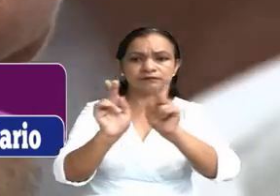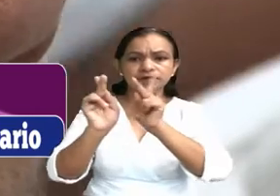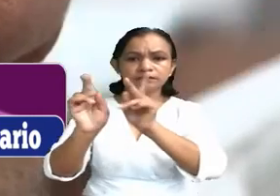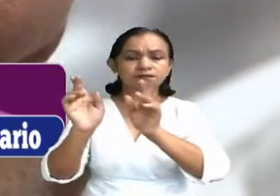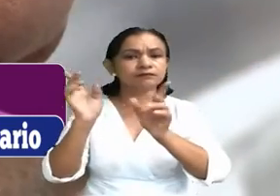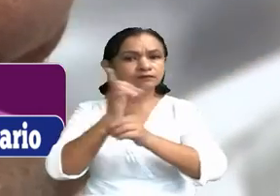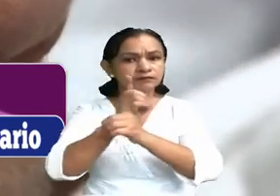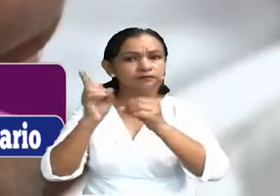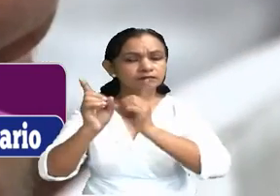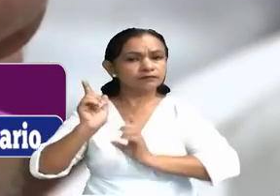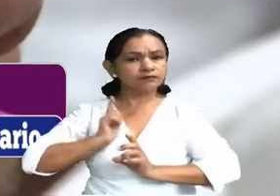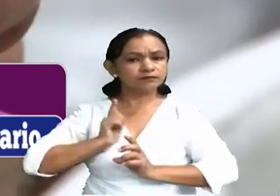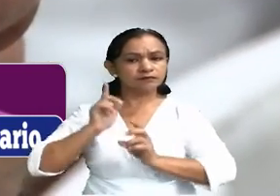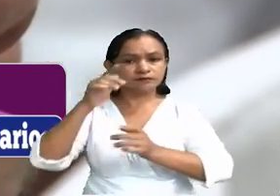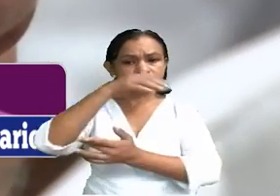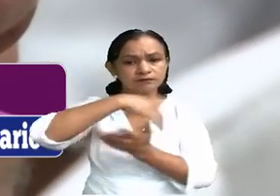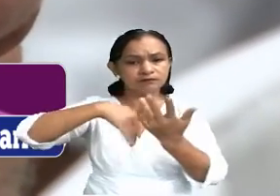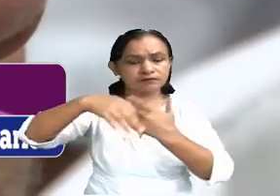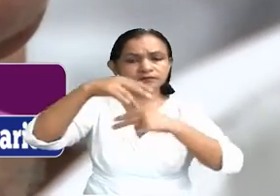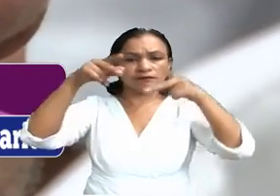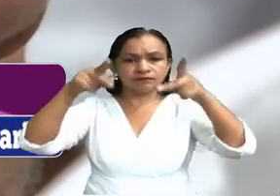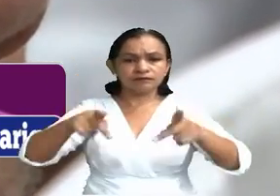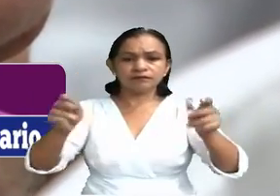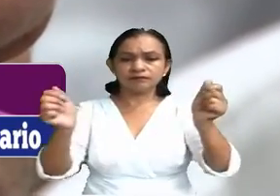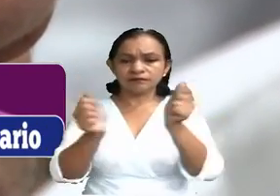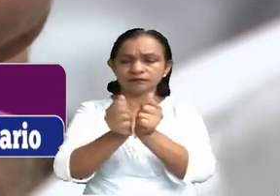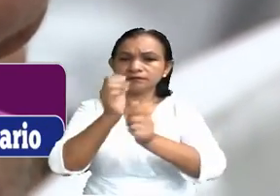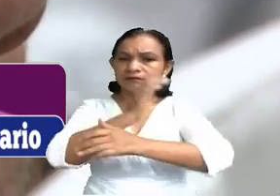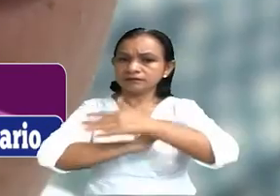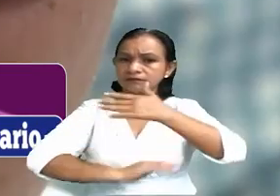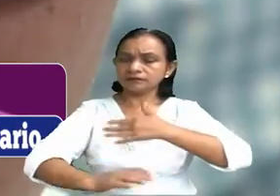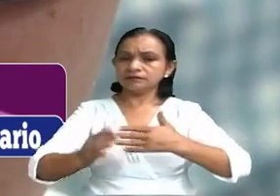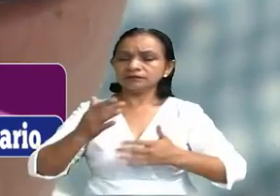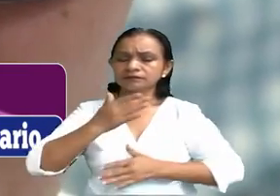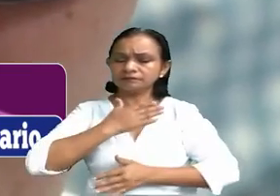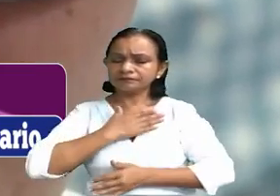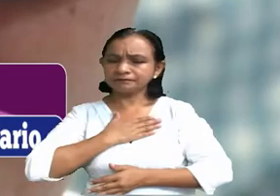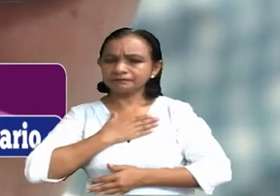al relacionarnos con personas con discapacidad. Me parece muy,